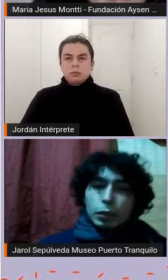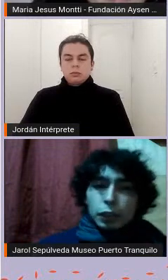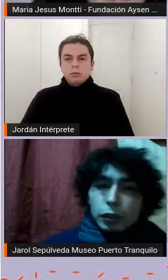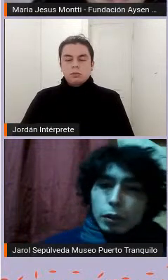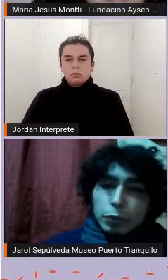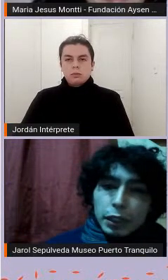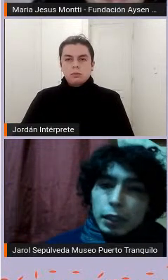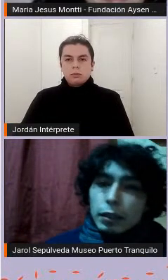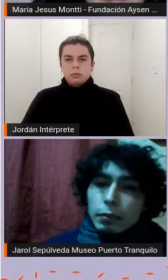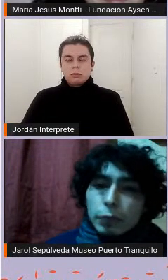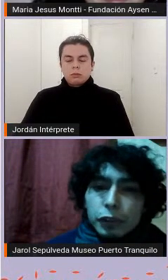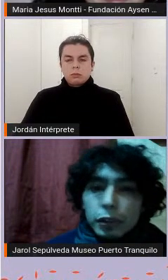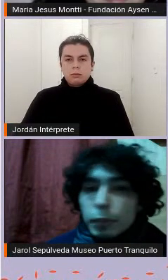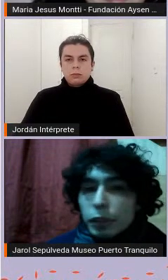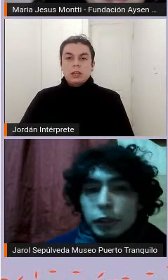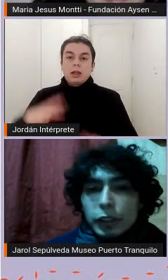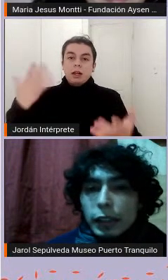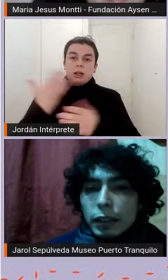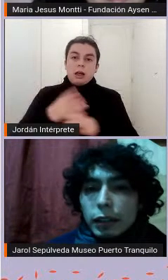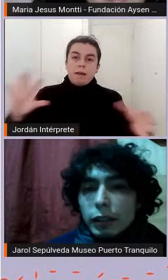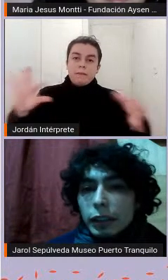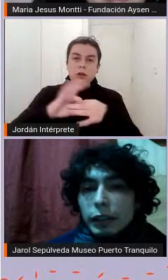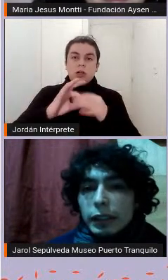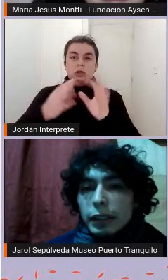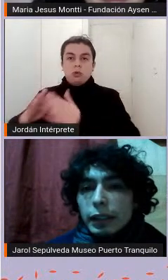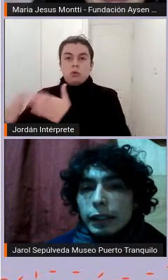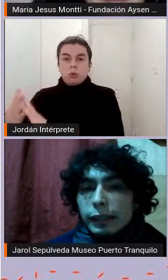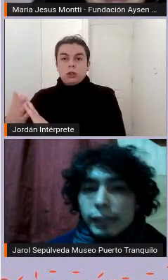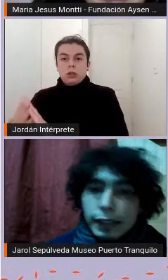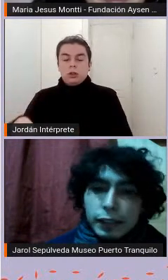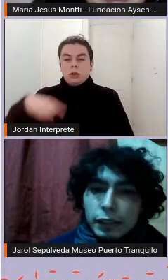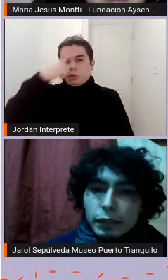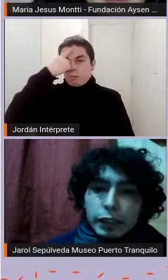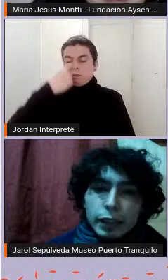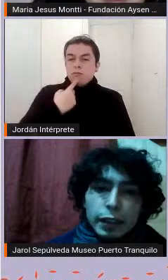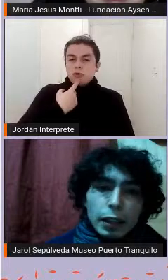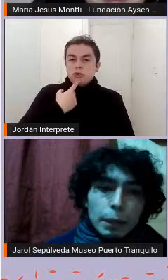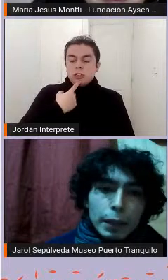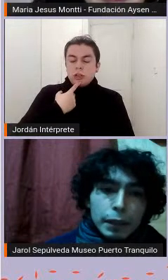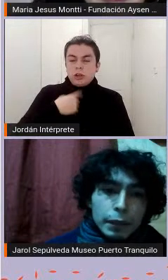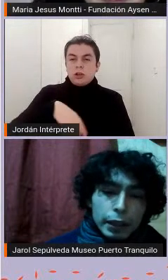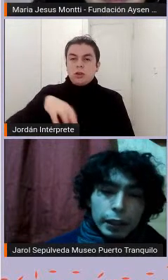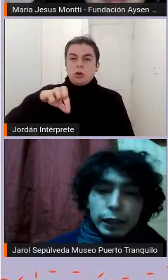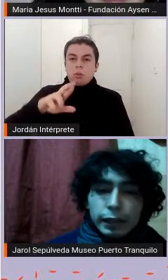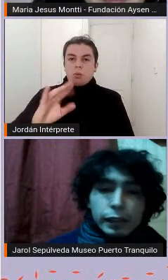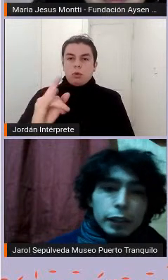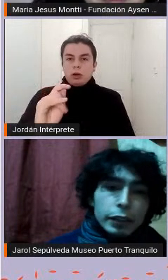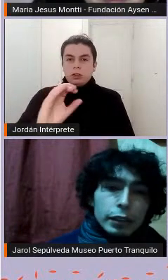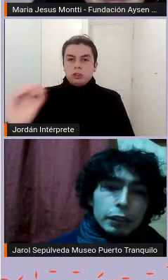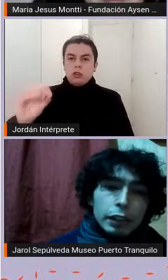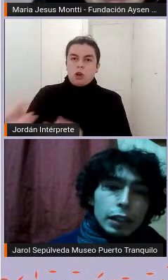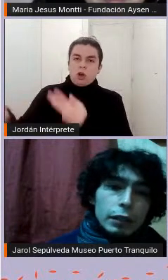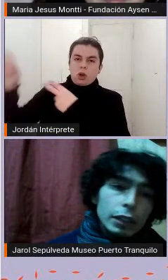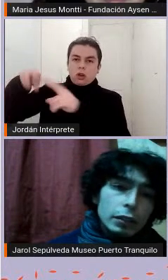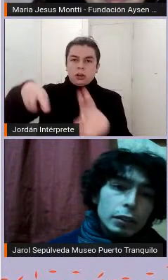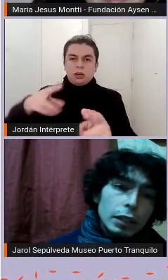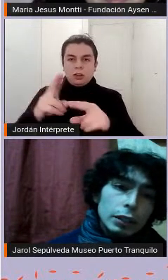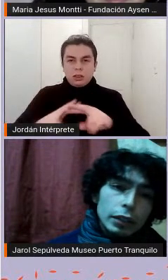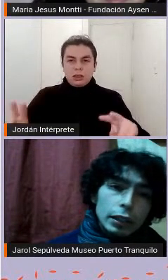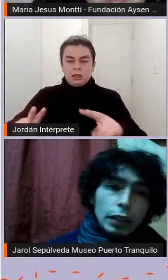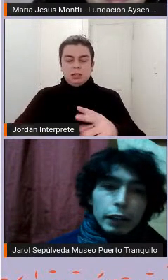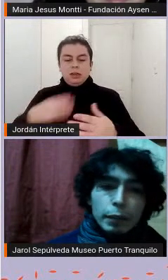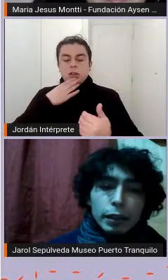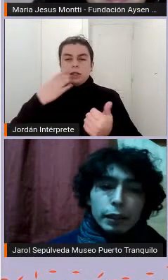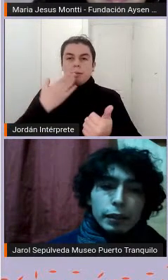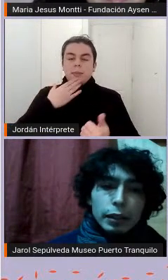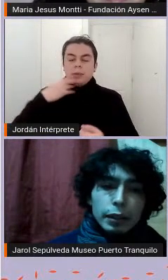Bueno, vinculación, comunidad, Museo de Puerto Río Tranquilo y Ballena 6, ¿cierto?, Viajera de los Mares. Es necesario identificar cuáles son los